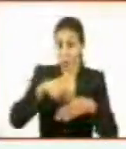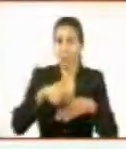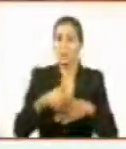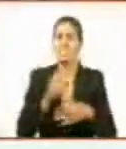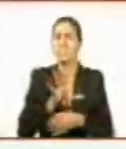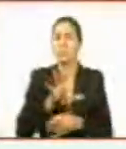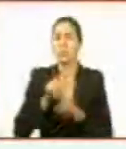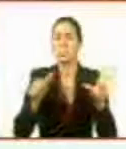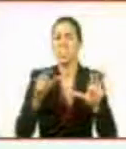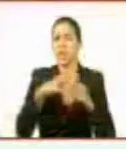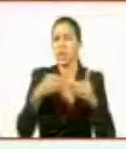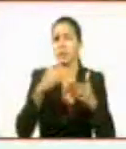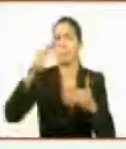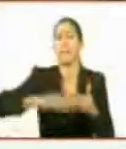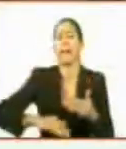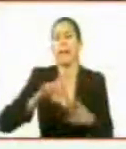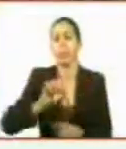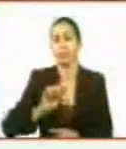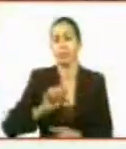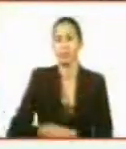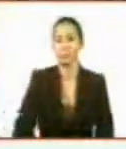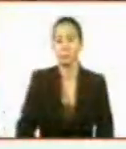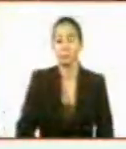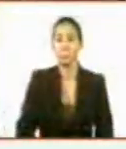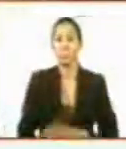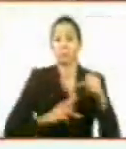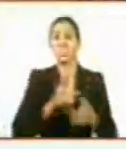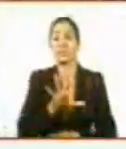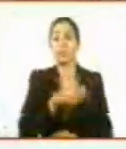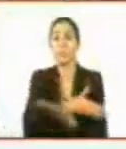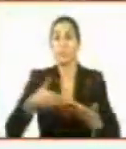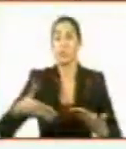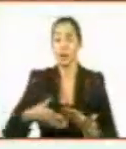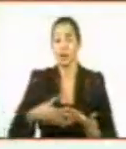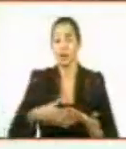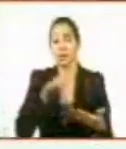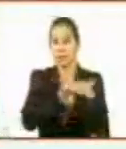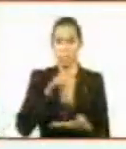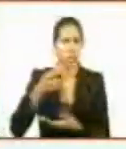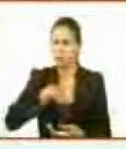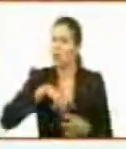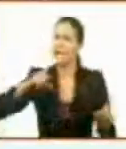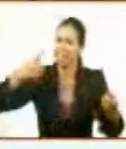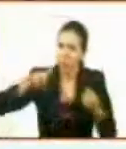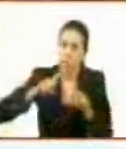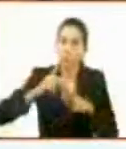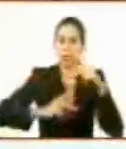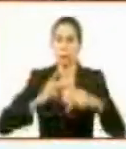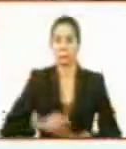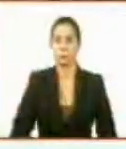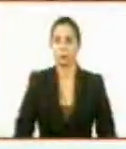Porque estaría Venezuela produciendo por lo menos unos 5 millones de barriles para bajar el precio. Nosotros no, recortamos más bien la producción